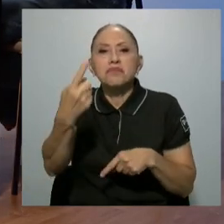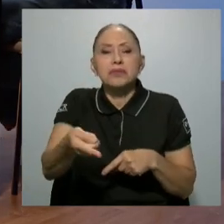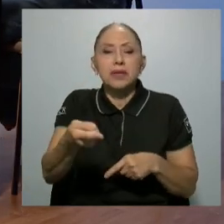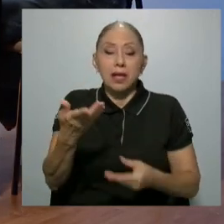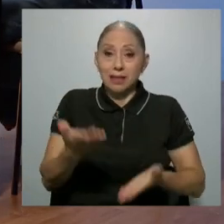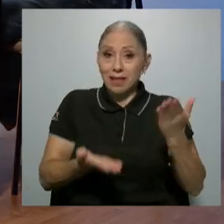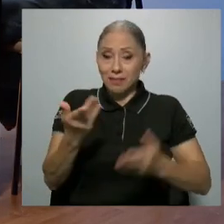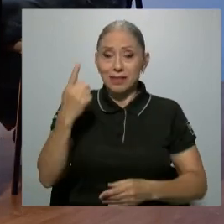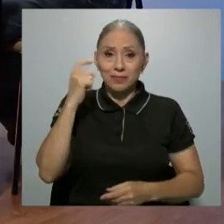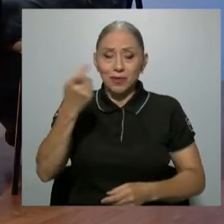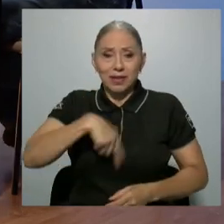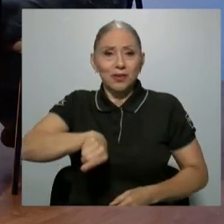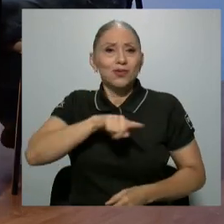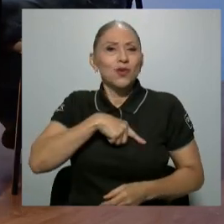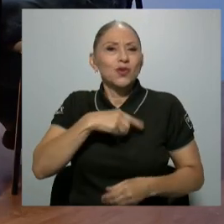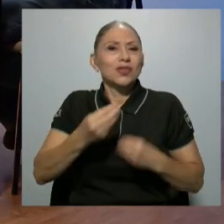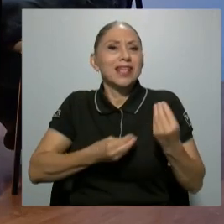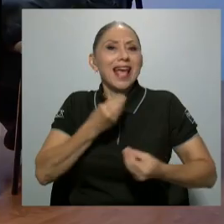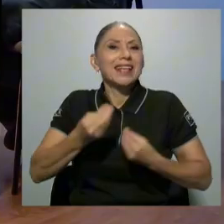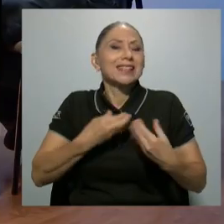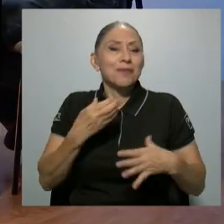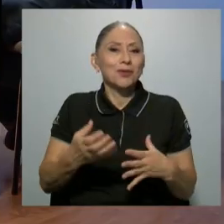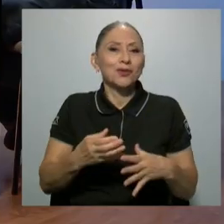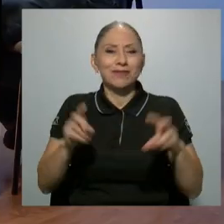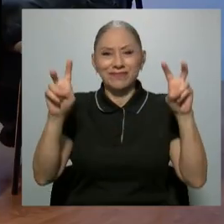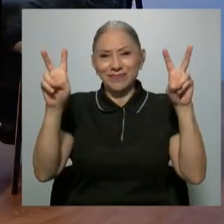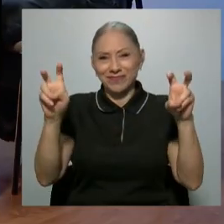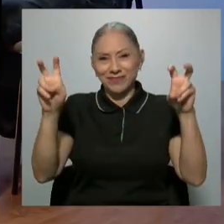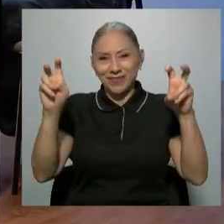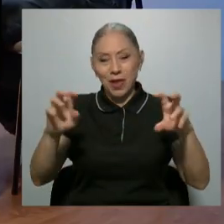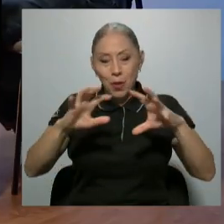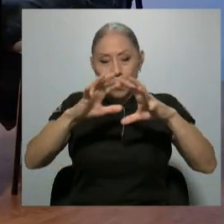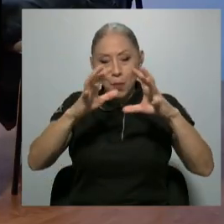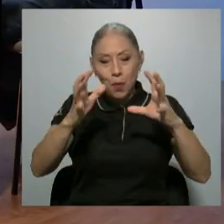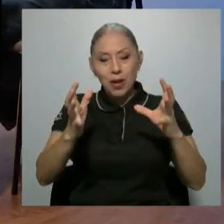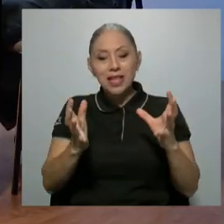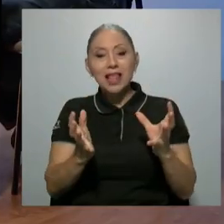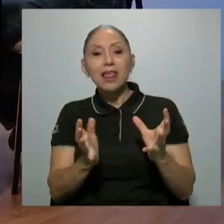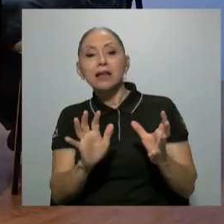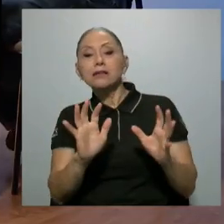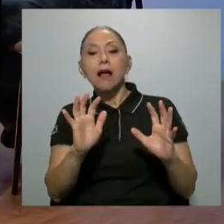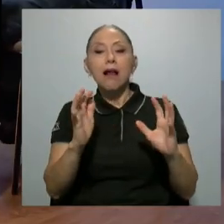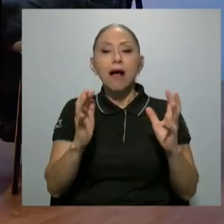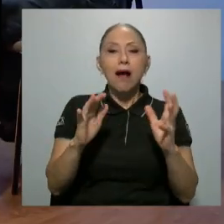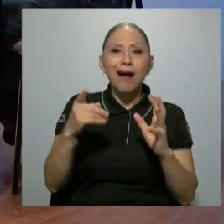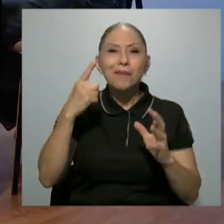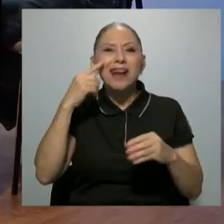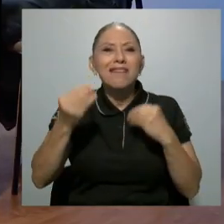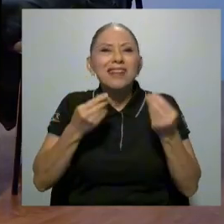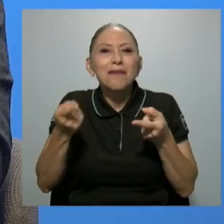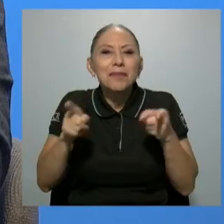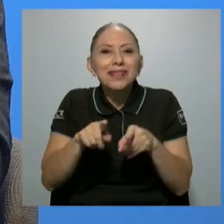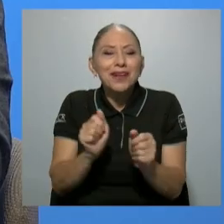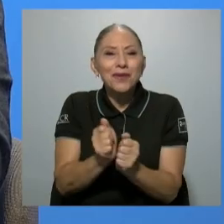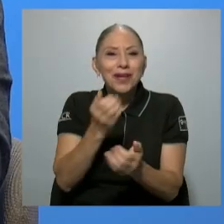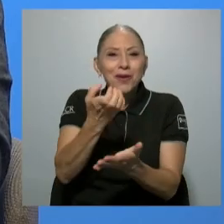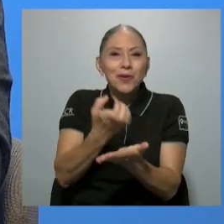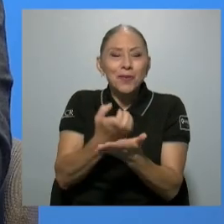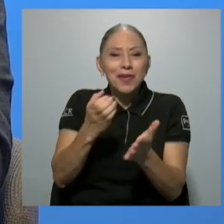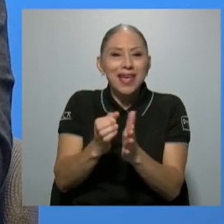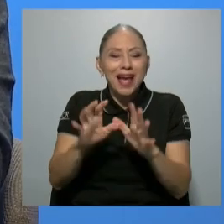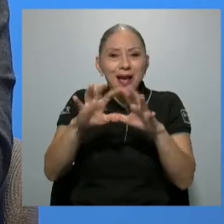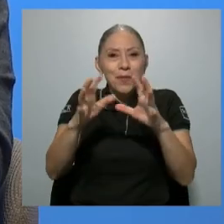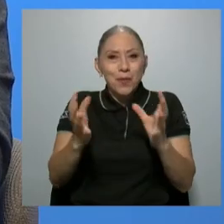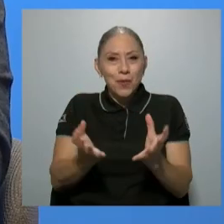es pues a veces frotar la bolita de cristal para ver qué podemos esperar en relación con la economía global y costarricense hacia